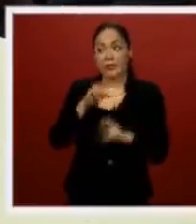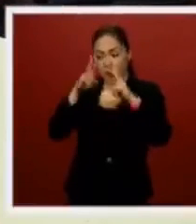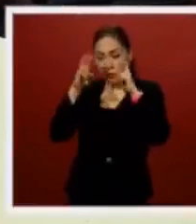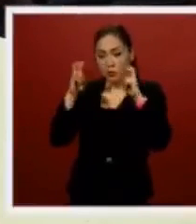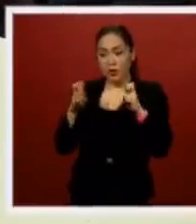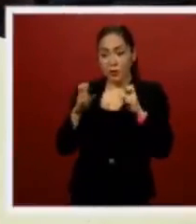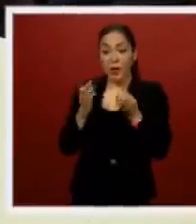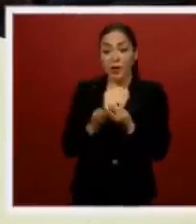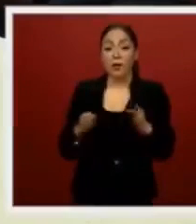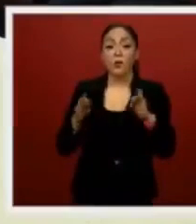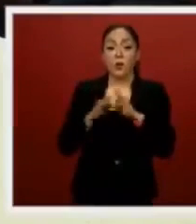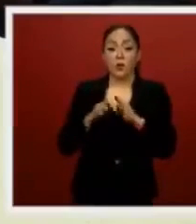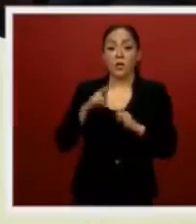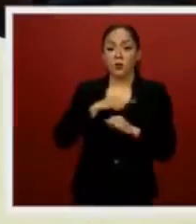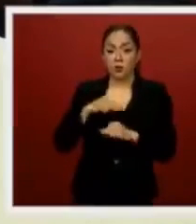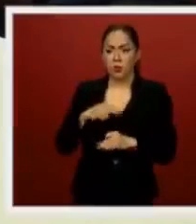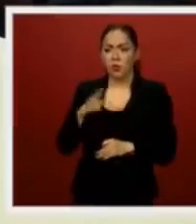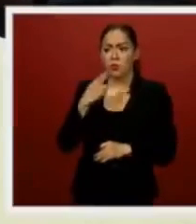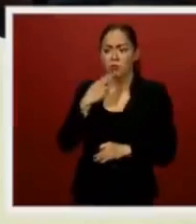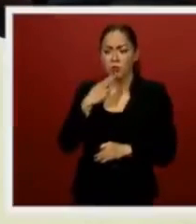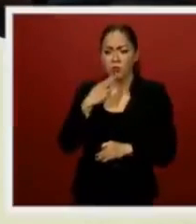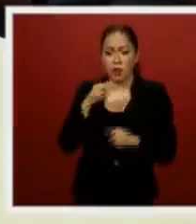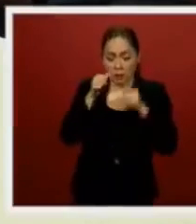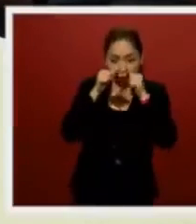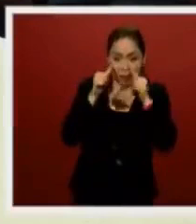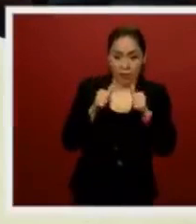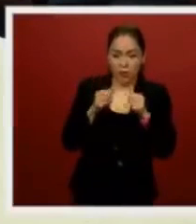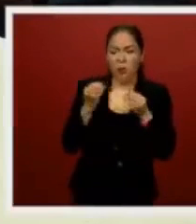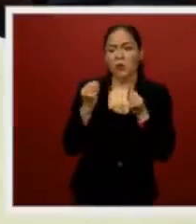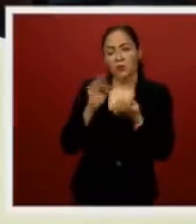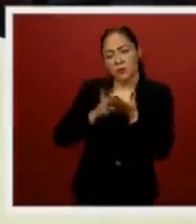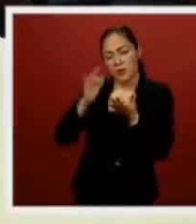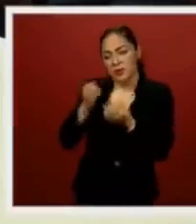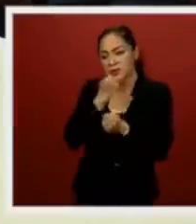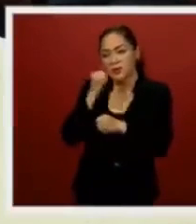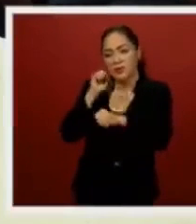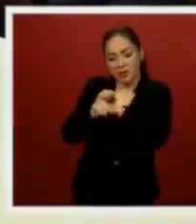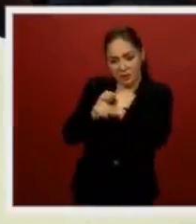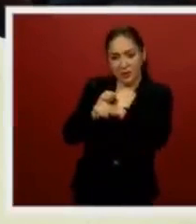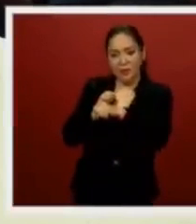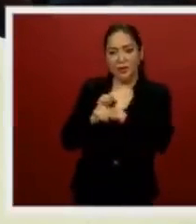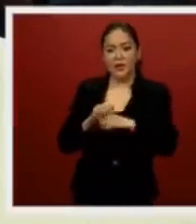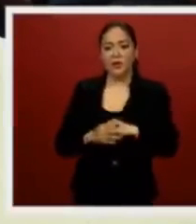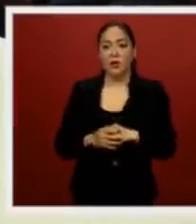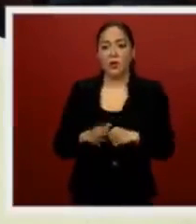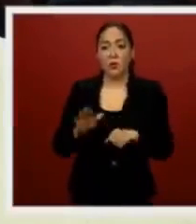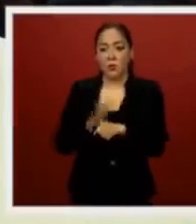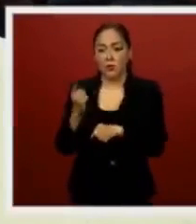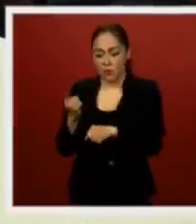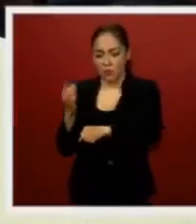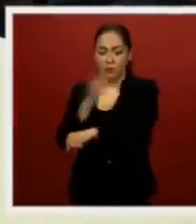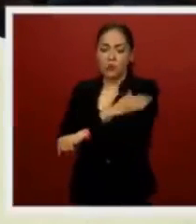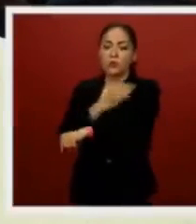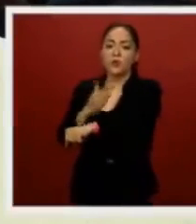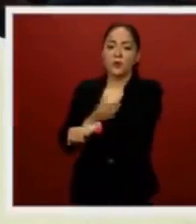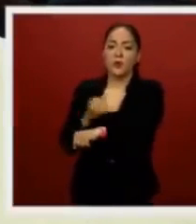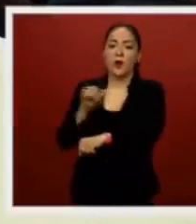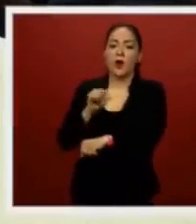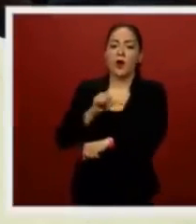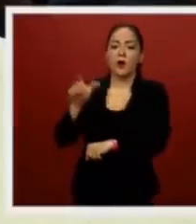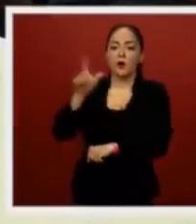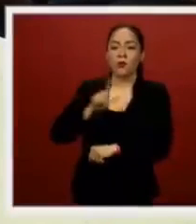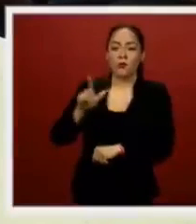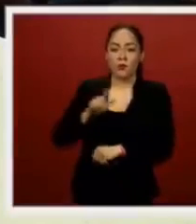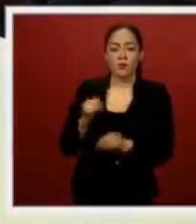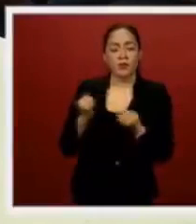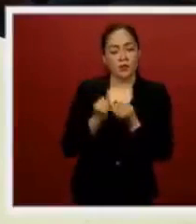va a ocupar. Exactamente. Nos tiene que ocupar a todos. Muchas gracias al secretario de Educación, doctor Melitón Lozano, por tu asistencia este lunes a este espacio.